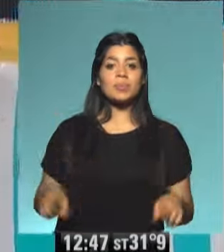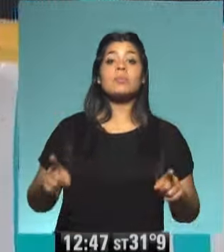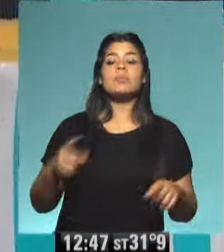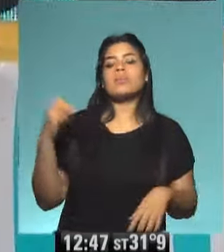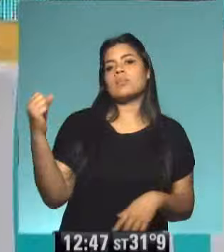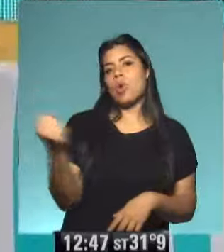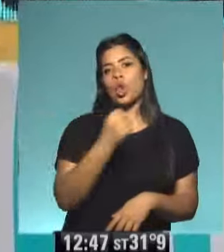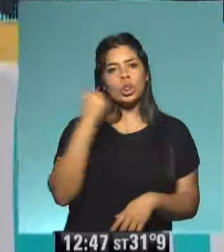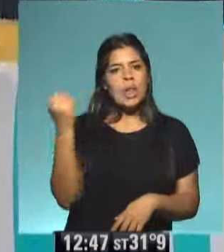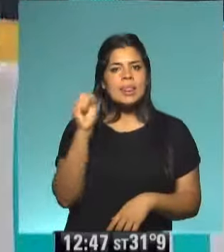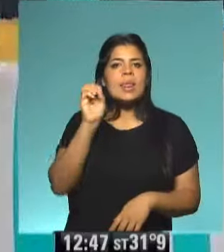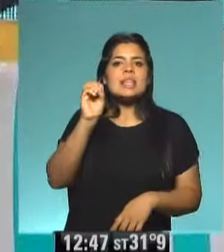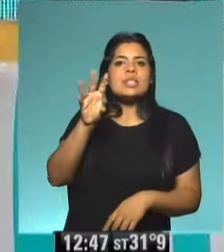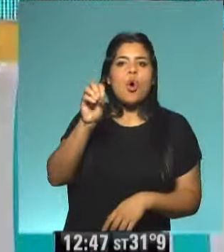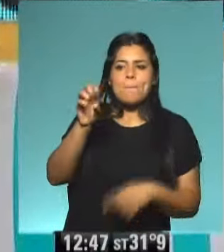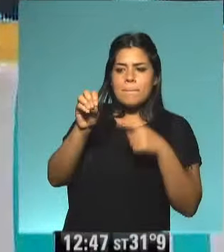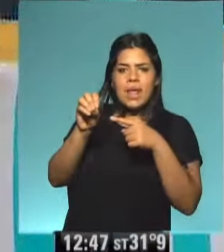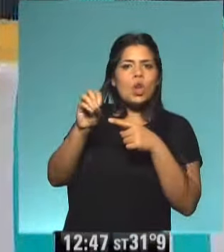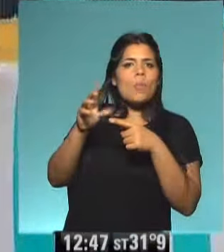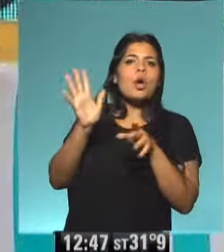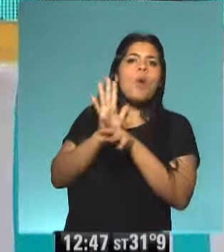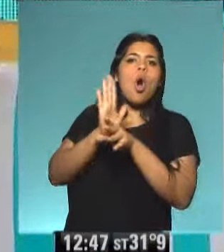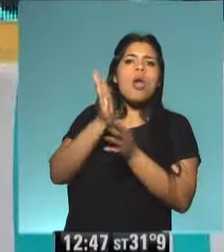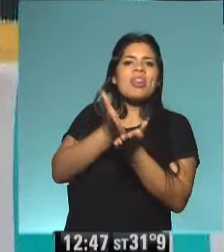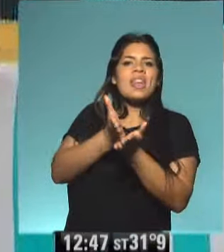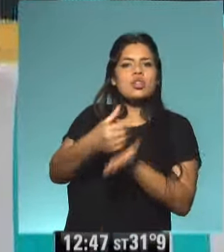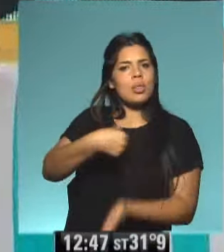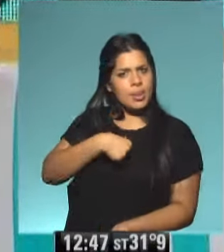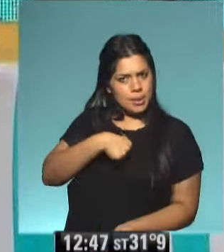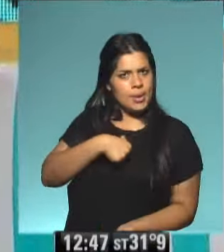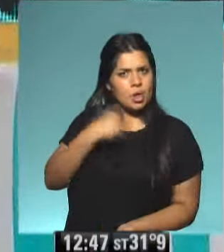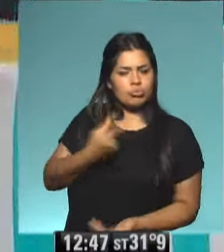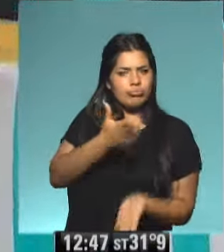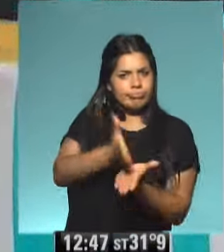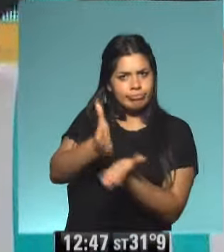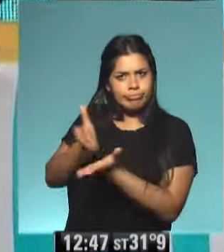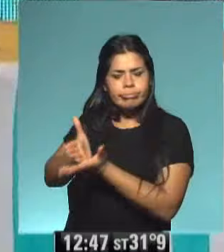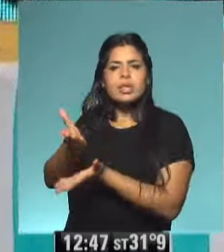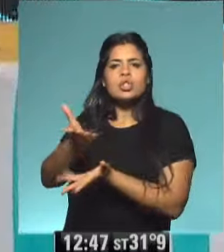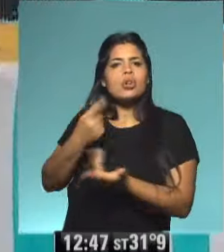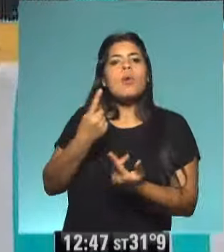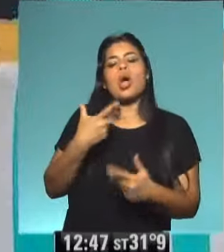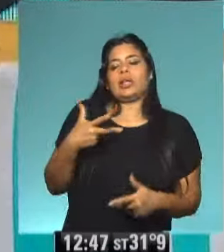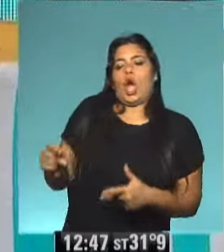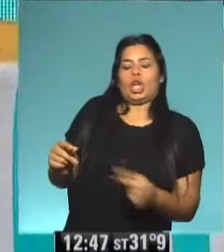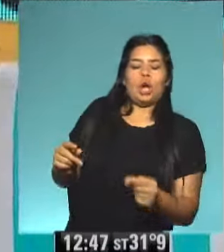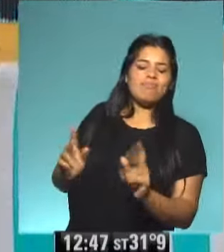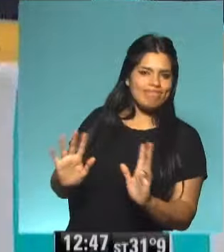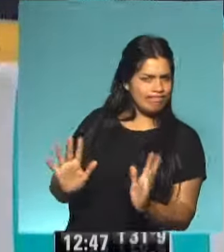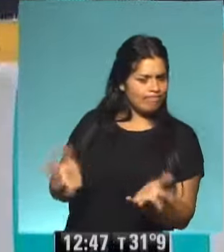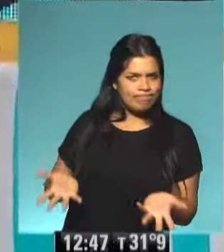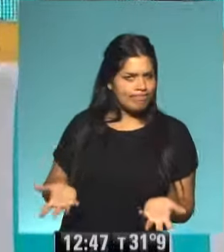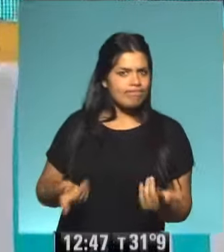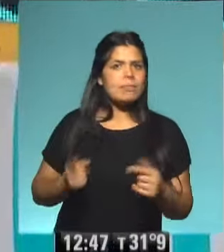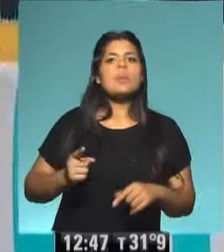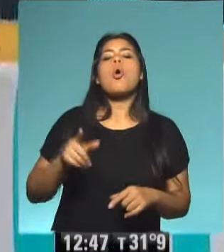Importante el nombre, ¿no? El derecho a la identidad, que tanto hablamos de los derechos, ¿no? Como no se puede negar la existencia en ese momento histórico del